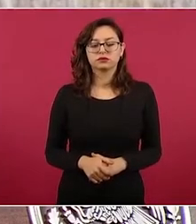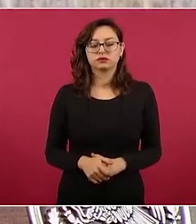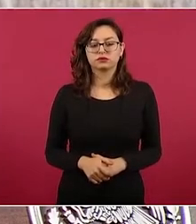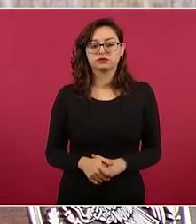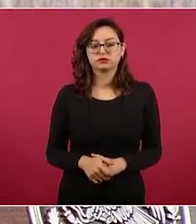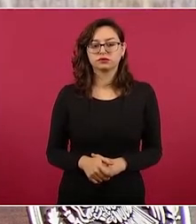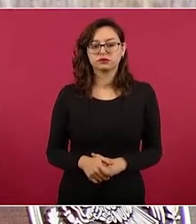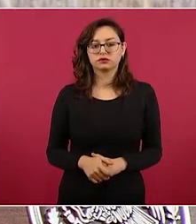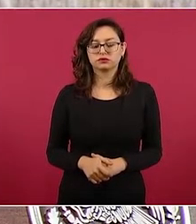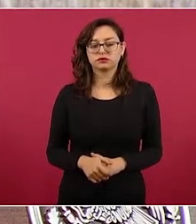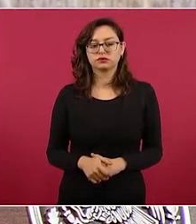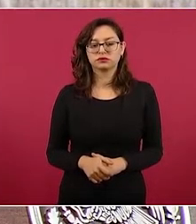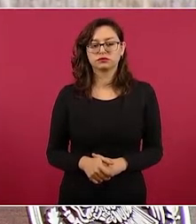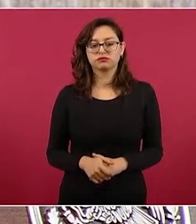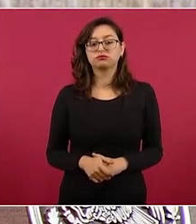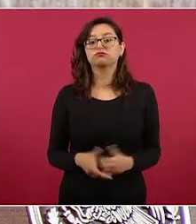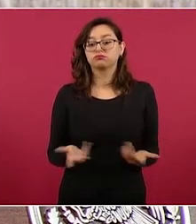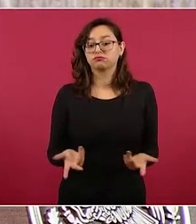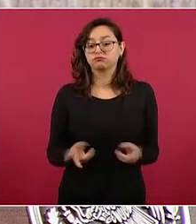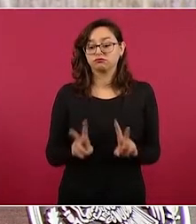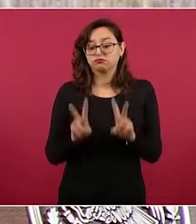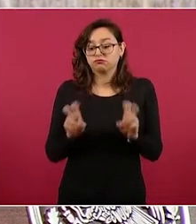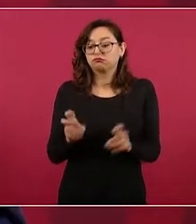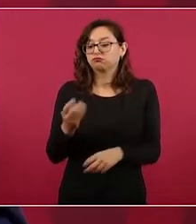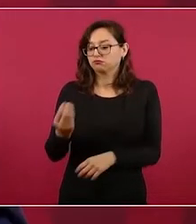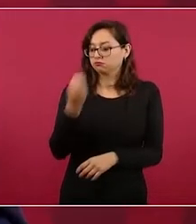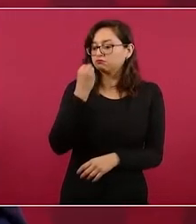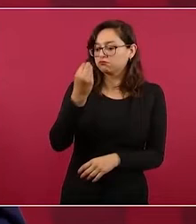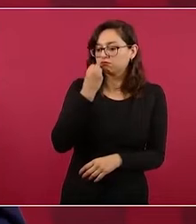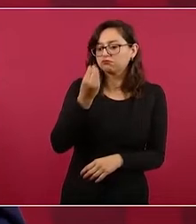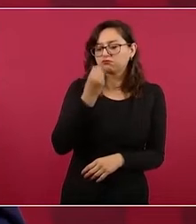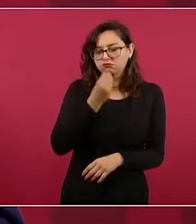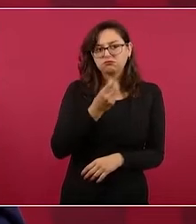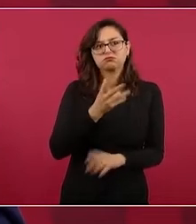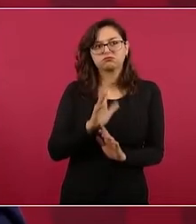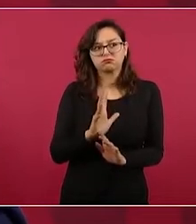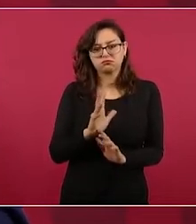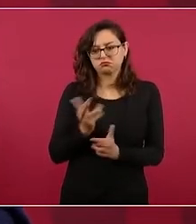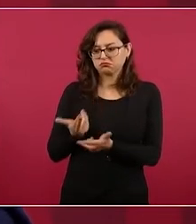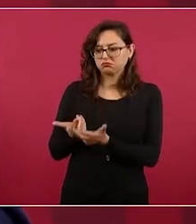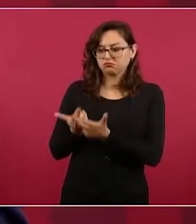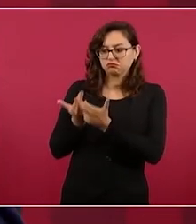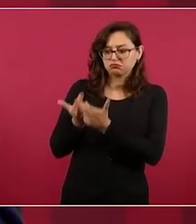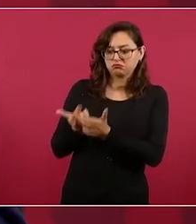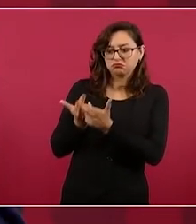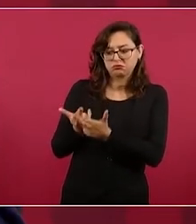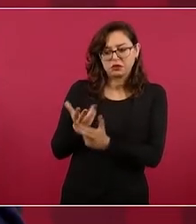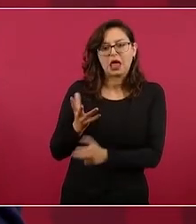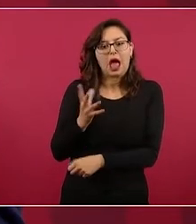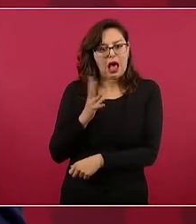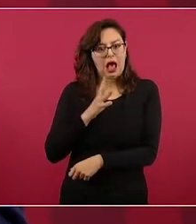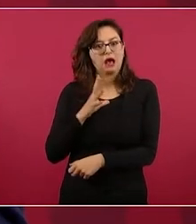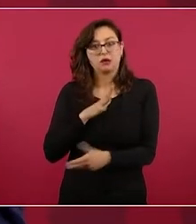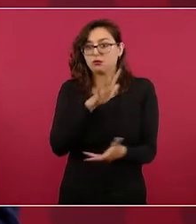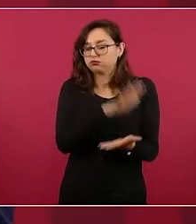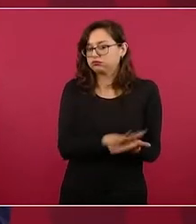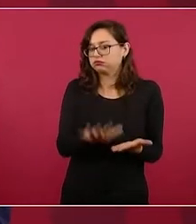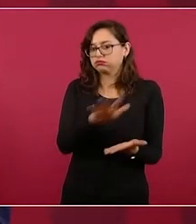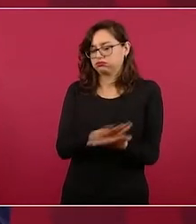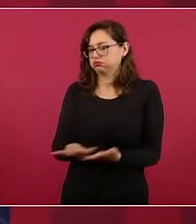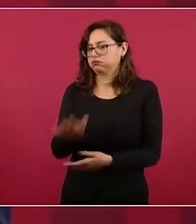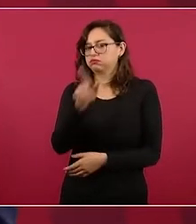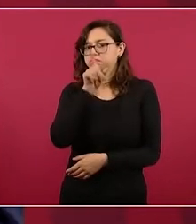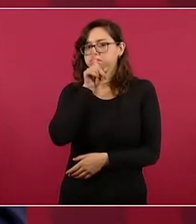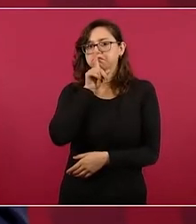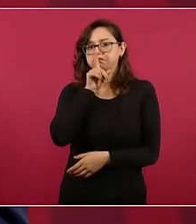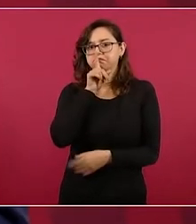el abasto de alimentos. No hay problema, tenemos alimentos en el